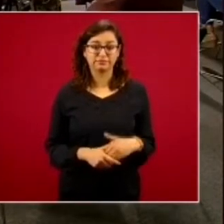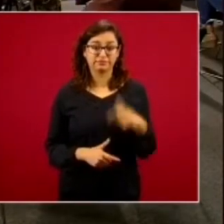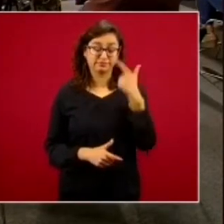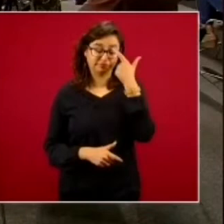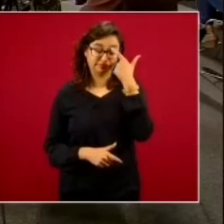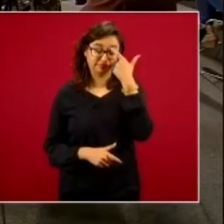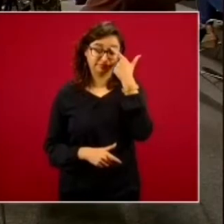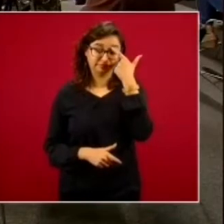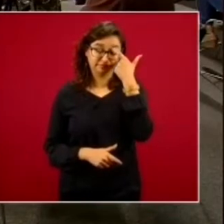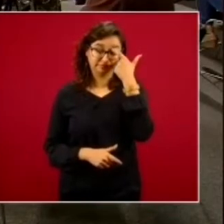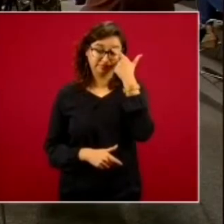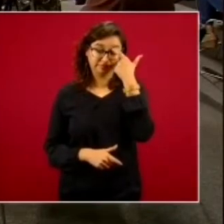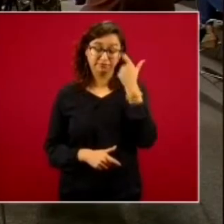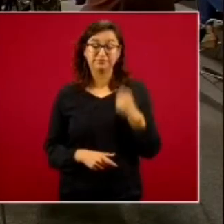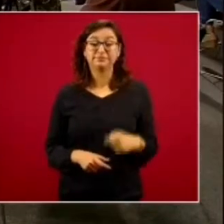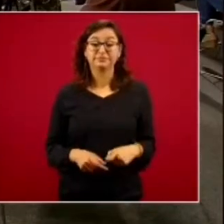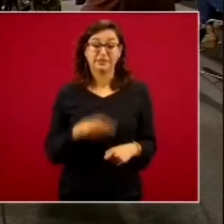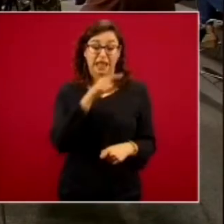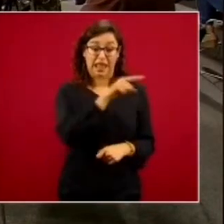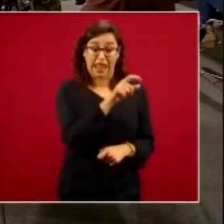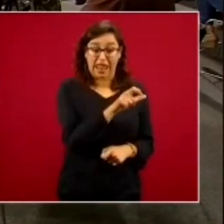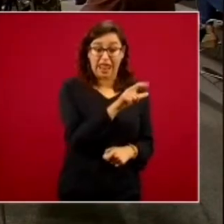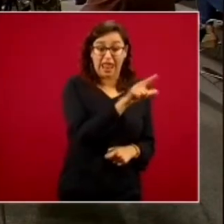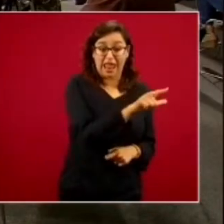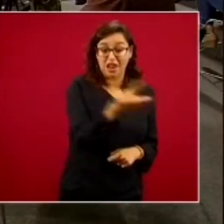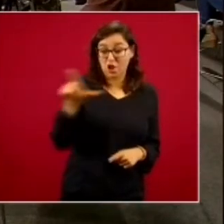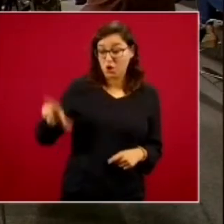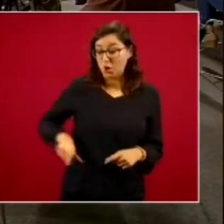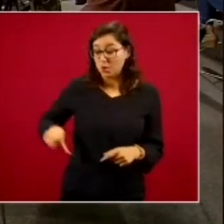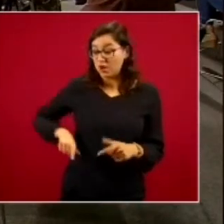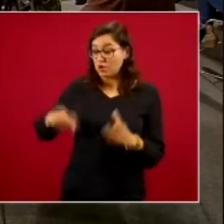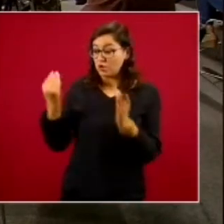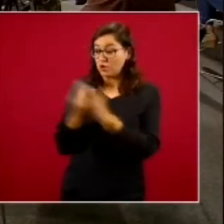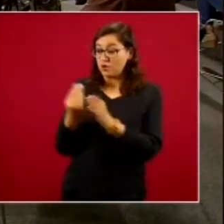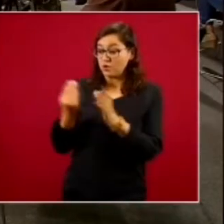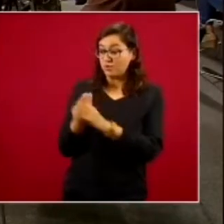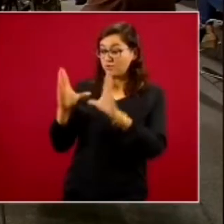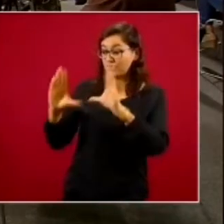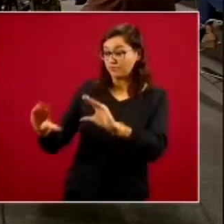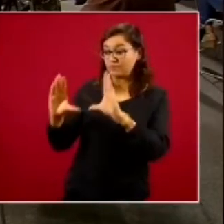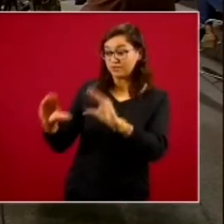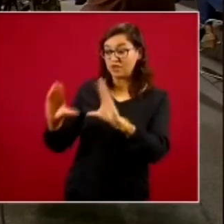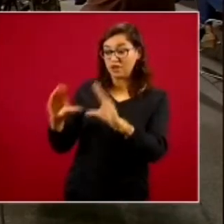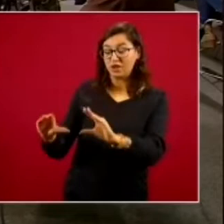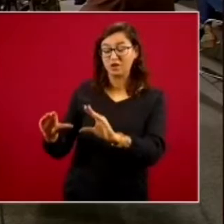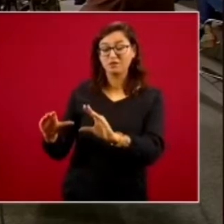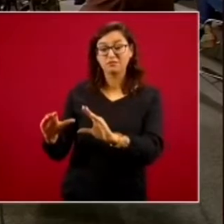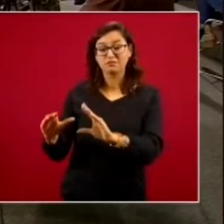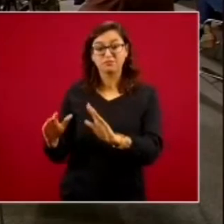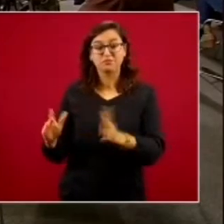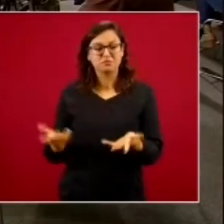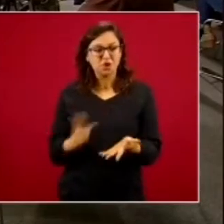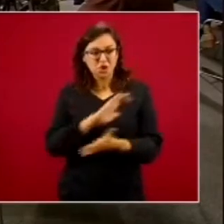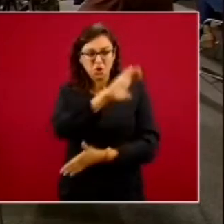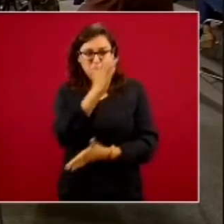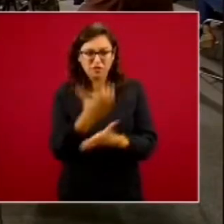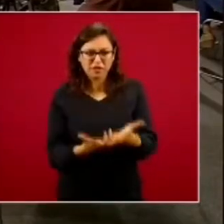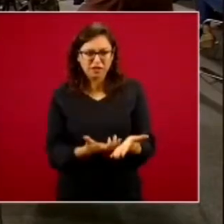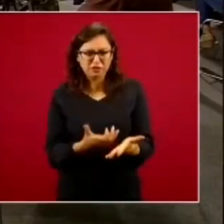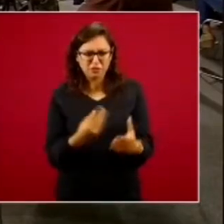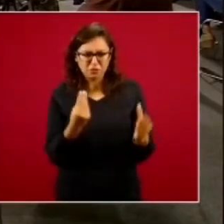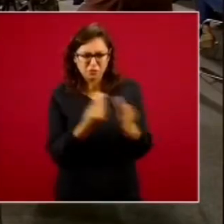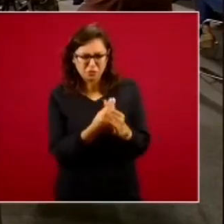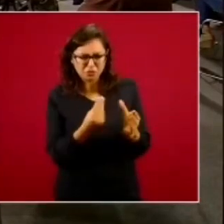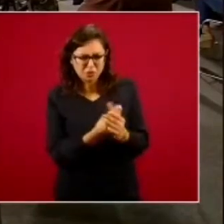Estos contratos de capacitación todavía no los tenemos de saber exactamente qué tipo de cursos